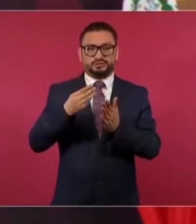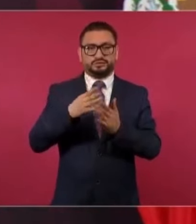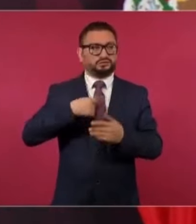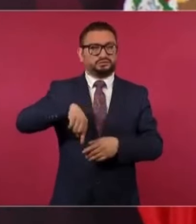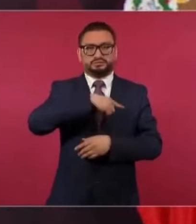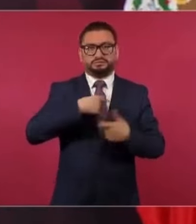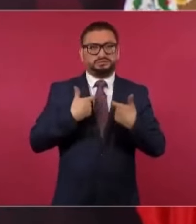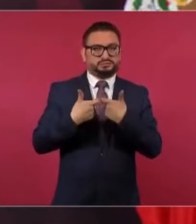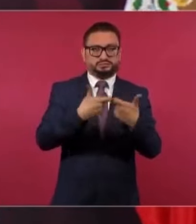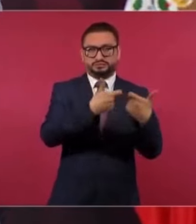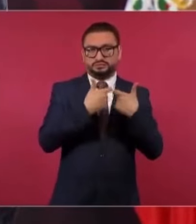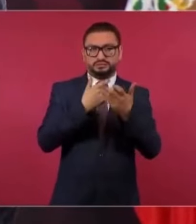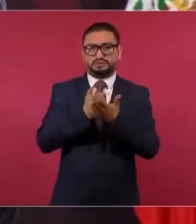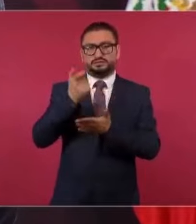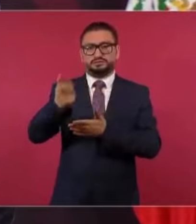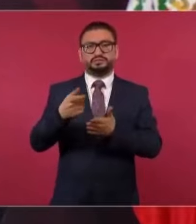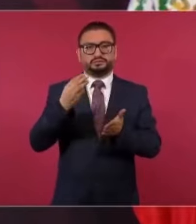para